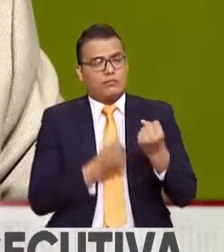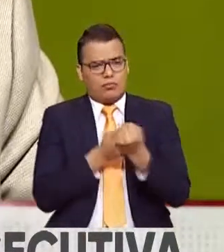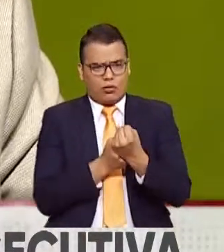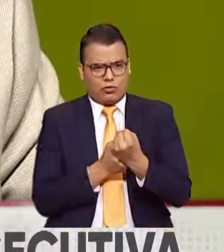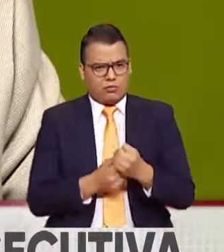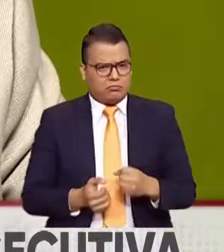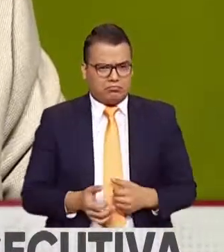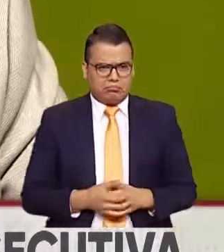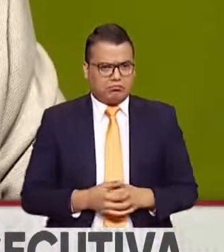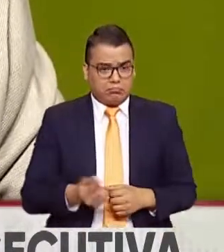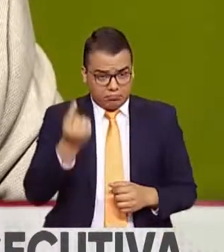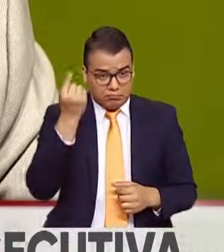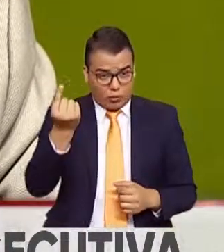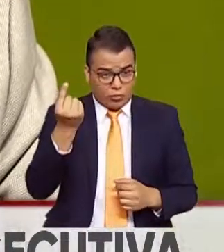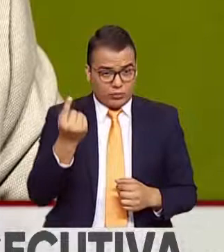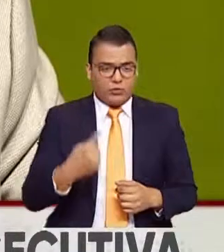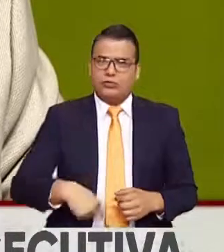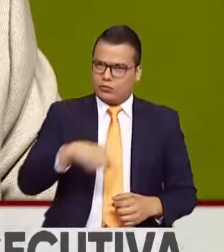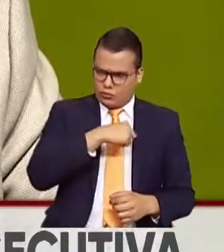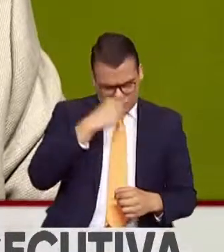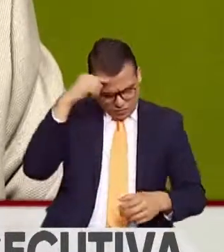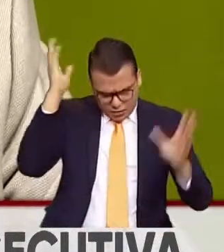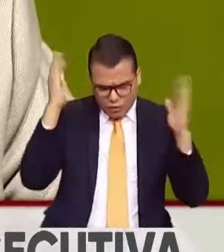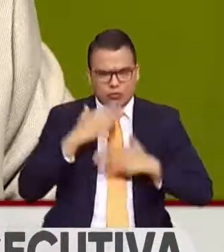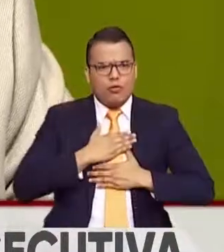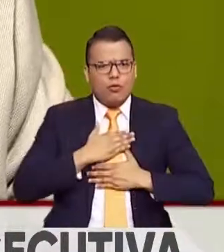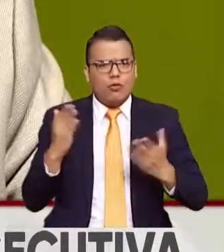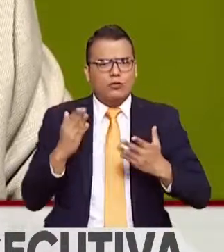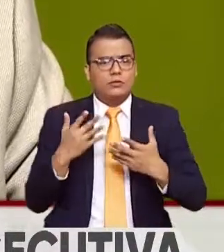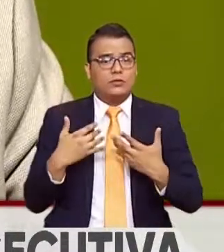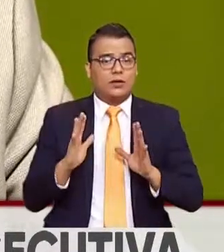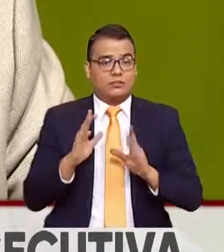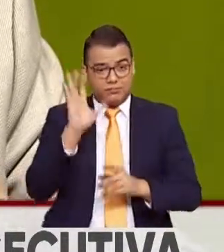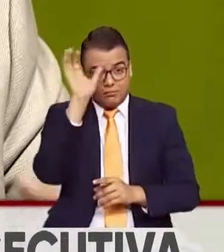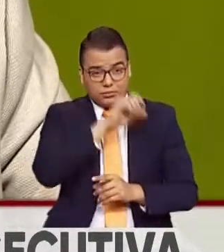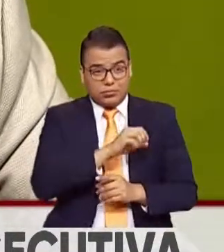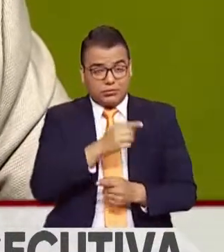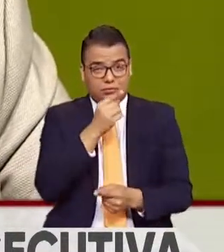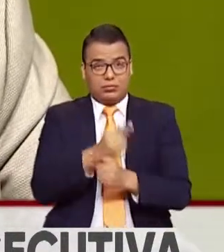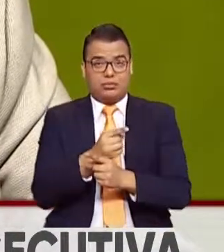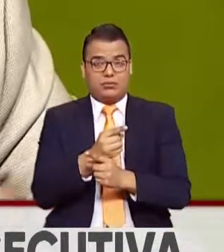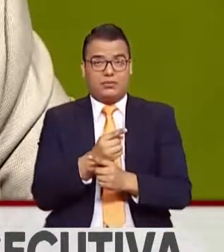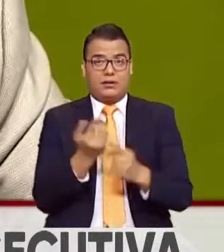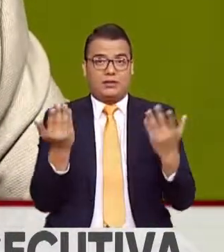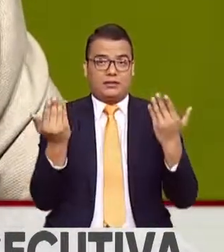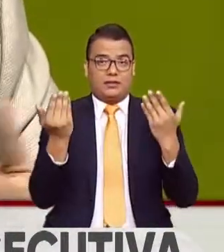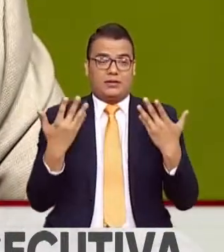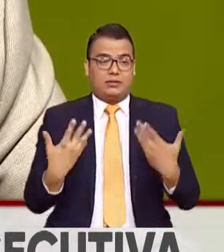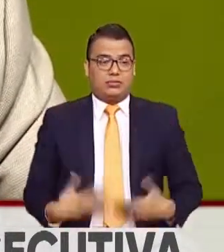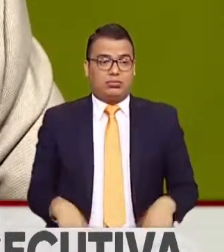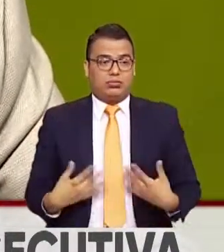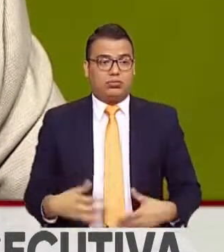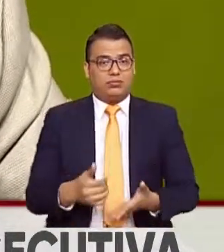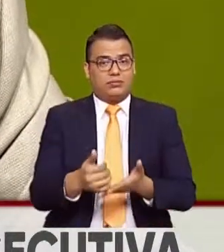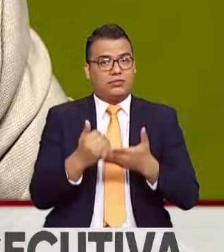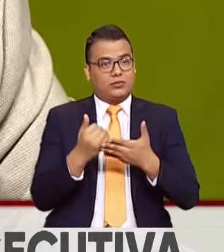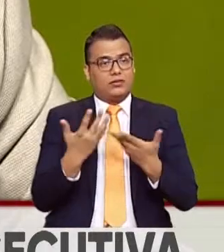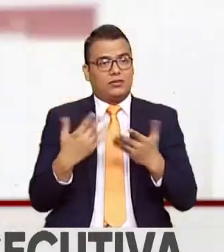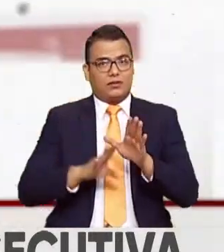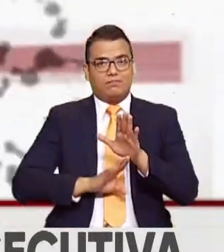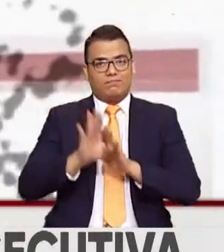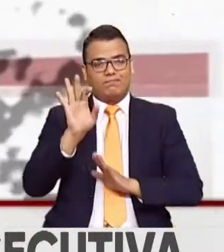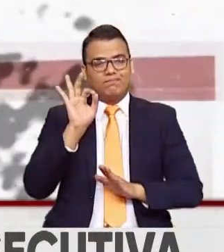claramente por la cantera nosotros lo hicimos y es digamos uno para mí uno de los pilares necesarios para construir un buen proyecto